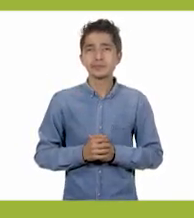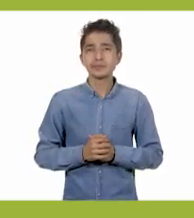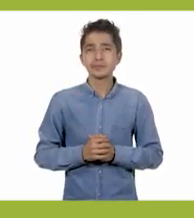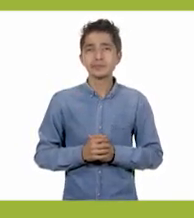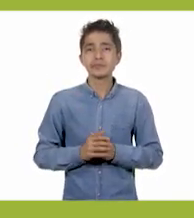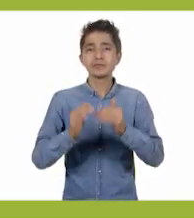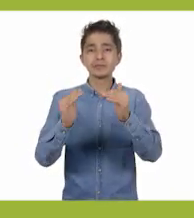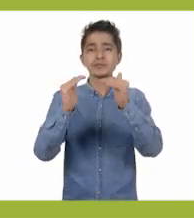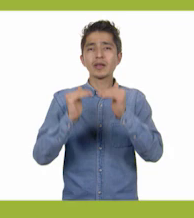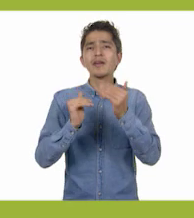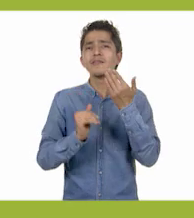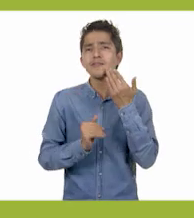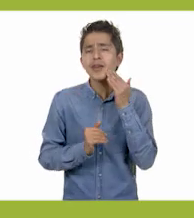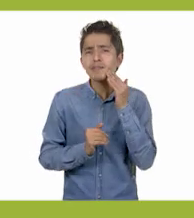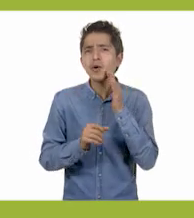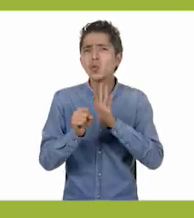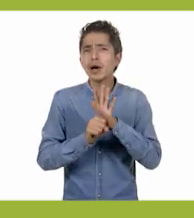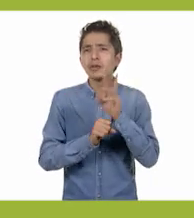buzon.escolar@nube.sep.gob.mx. Facebook